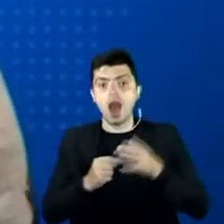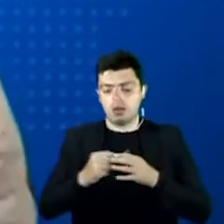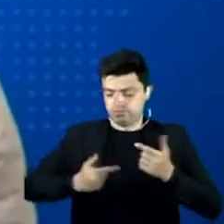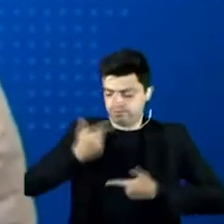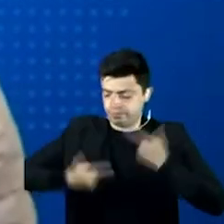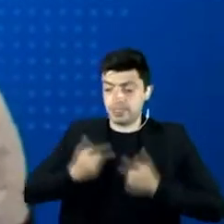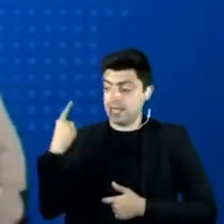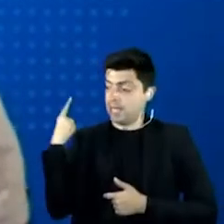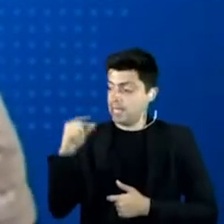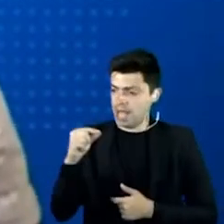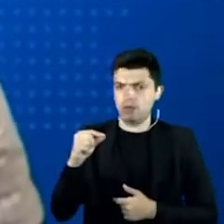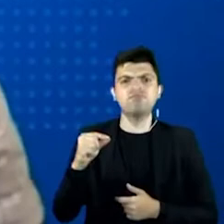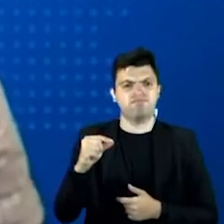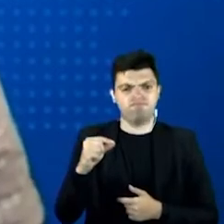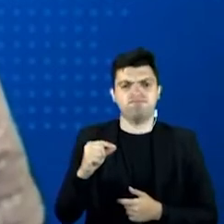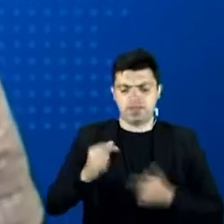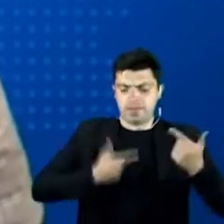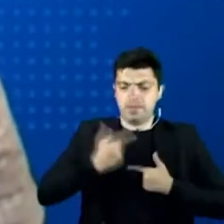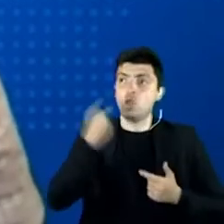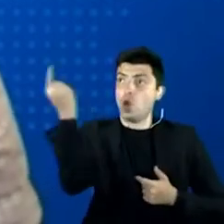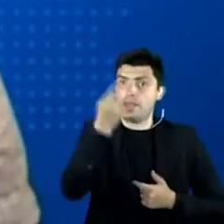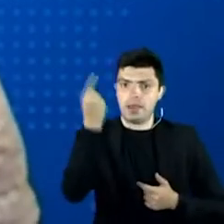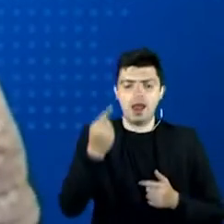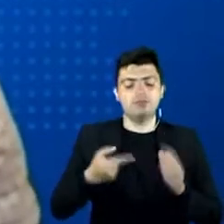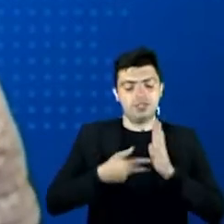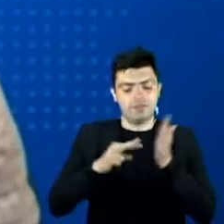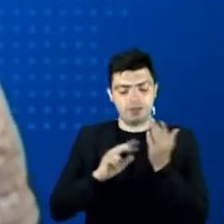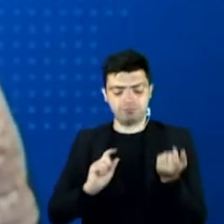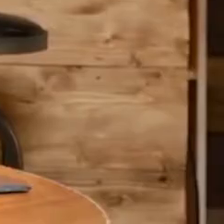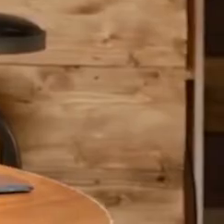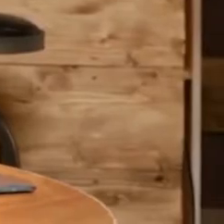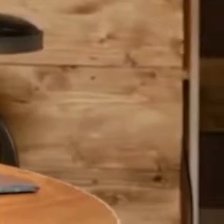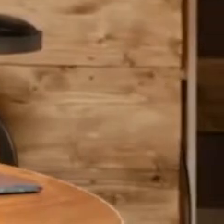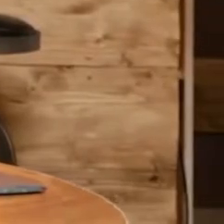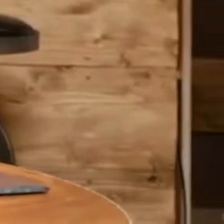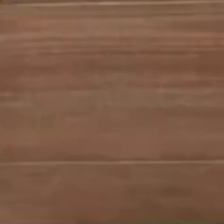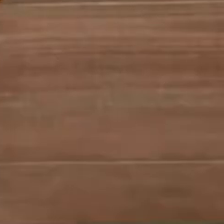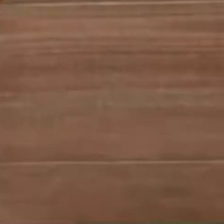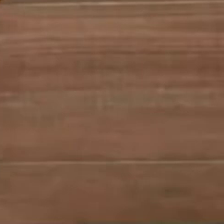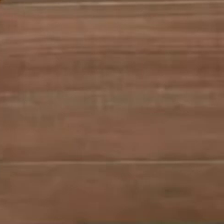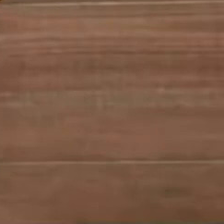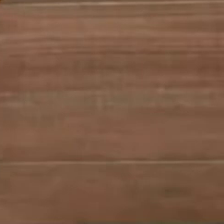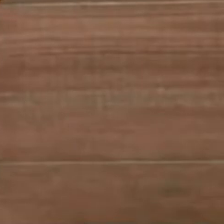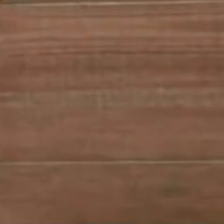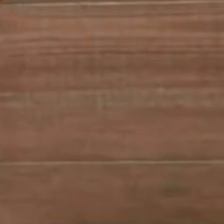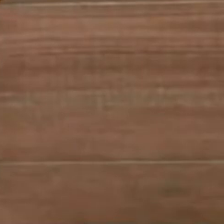el emprendimiento en general, logramos transformar el país.